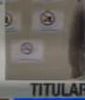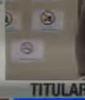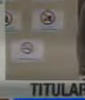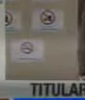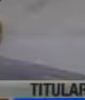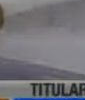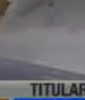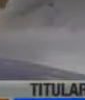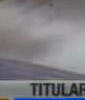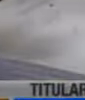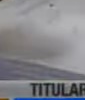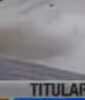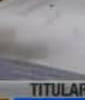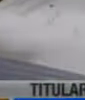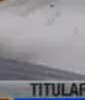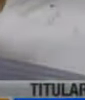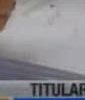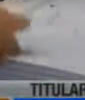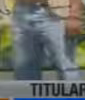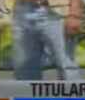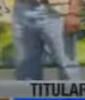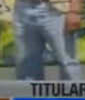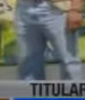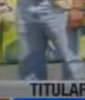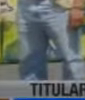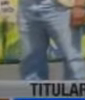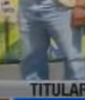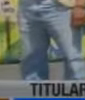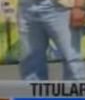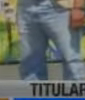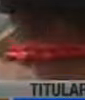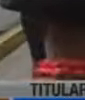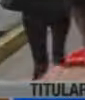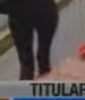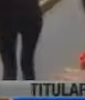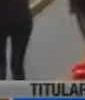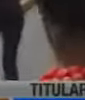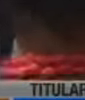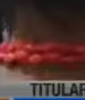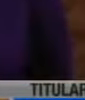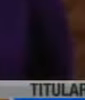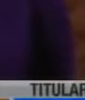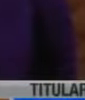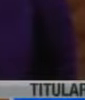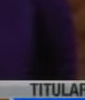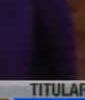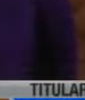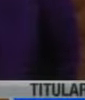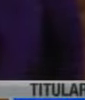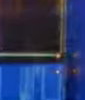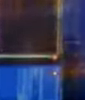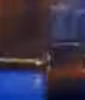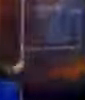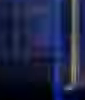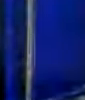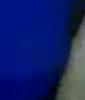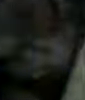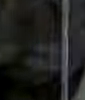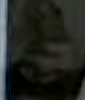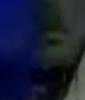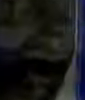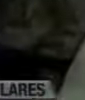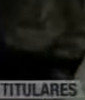El Consejo Nacional notifica al Frente de Defensa de la Amazonía que no pasaron sus firmas para una consulta popular.